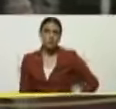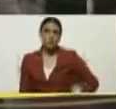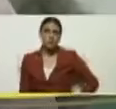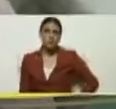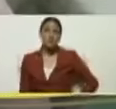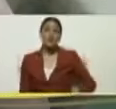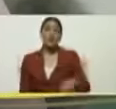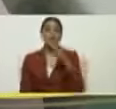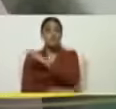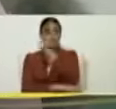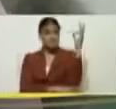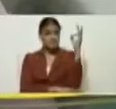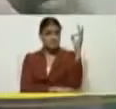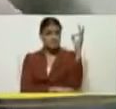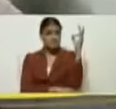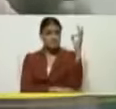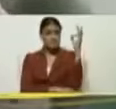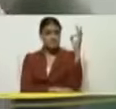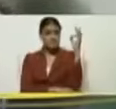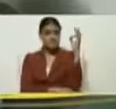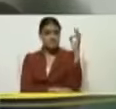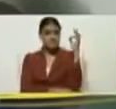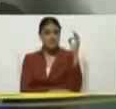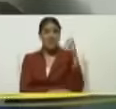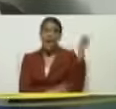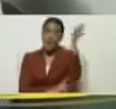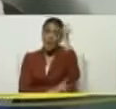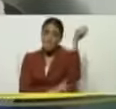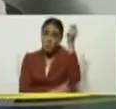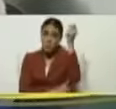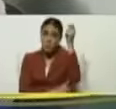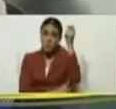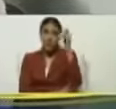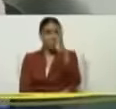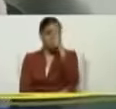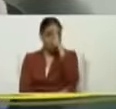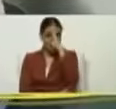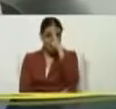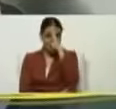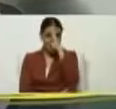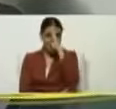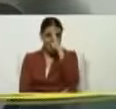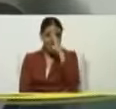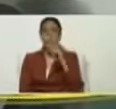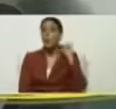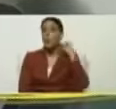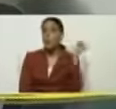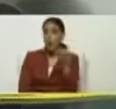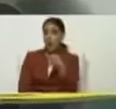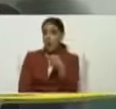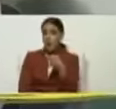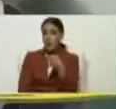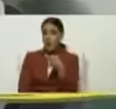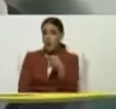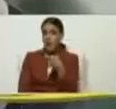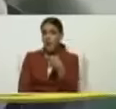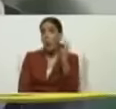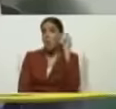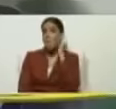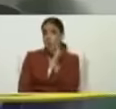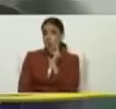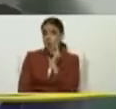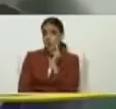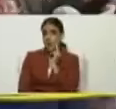en Lara, en Apure, en Barina, en Guárico, en